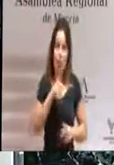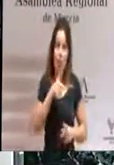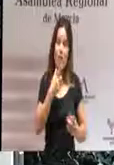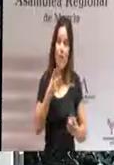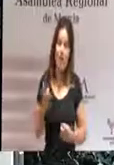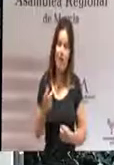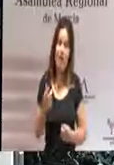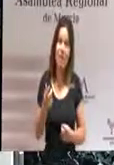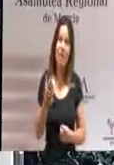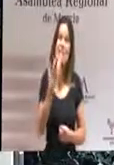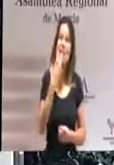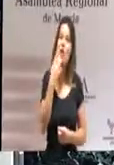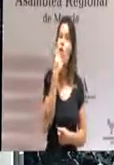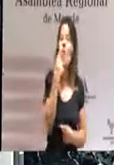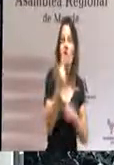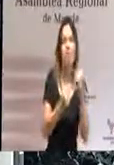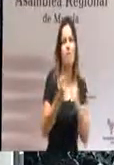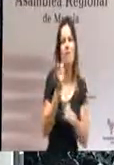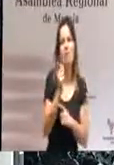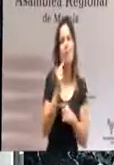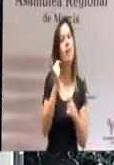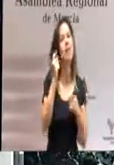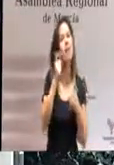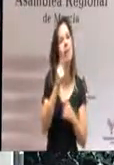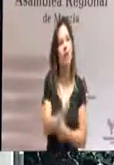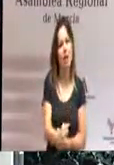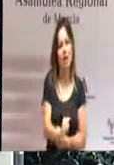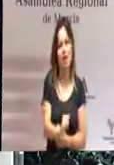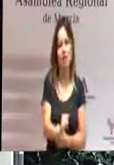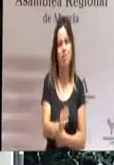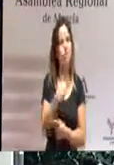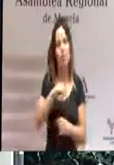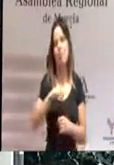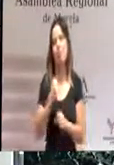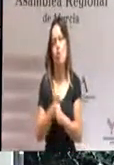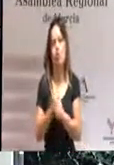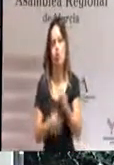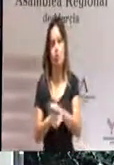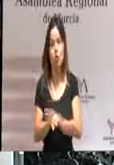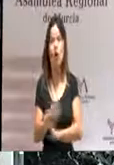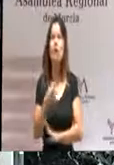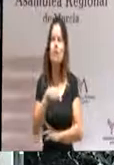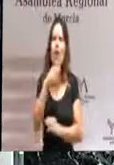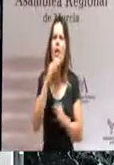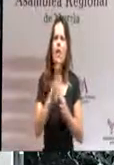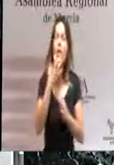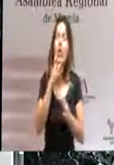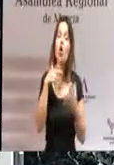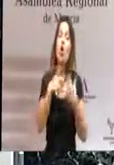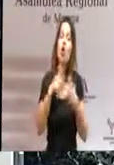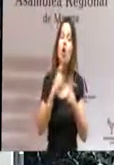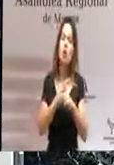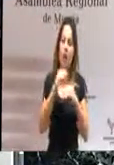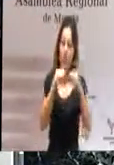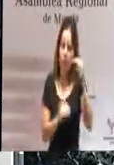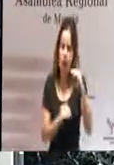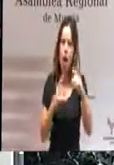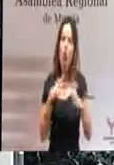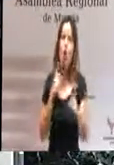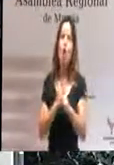exista una sola familia con dificultades. Y créanme cuando les digo que la lucha contra la desigualdad, contra la